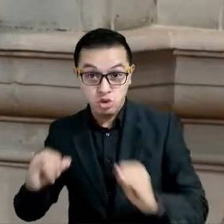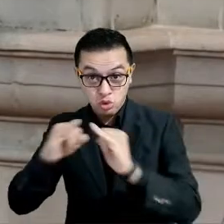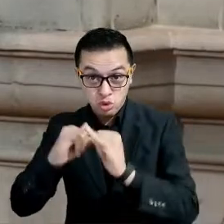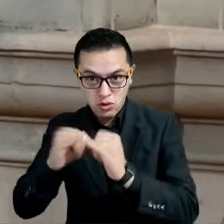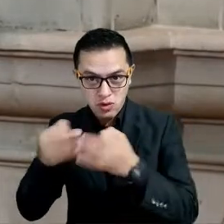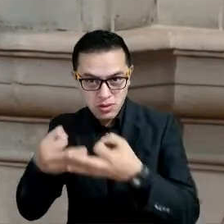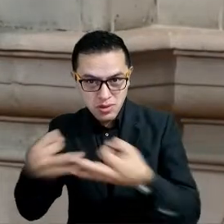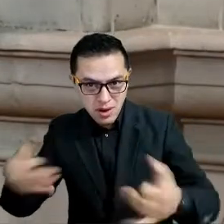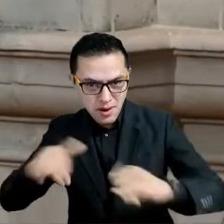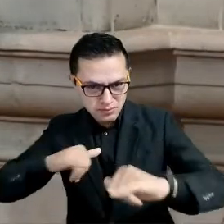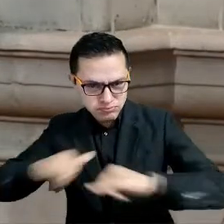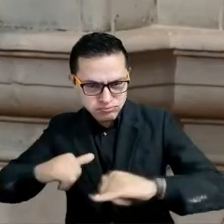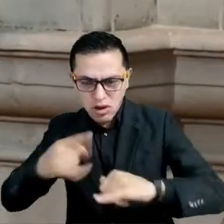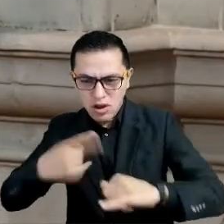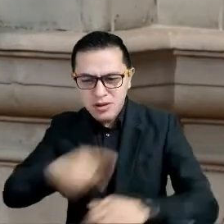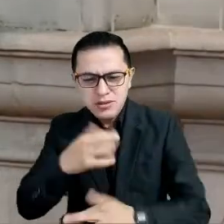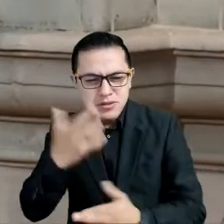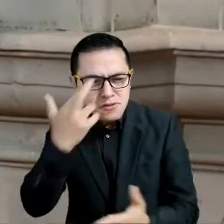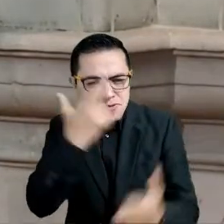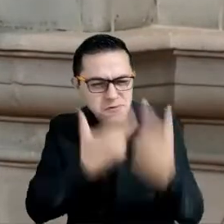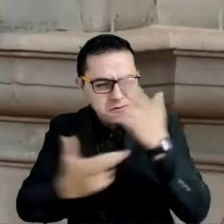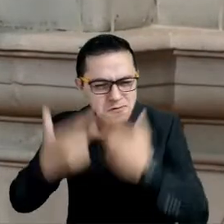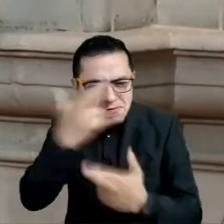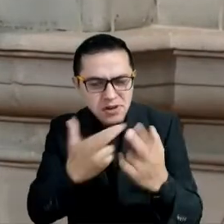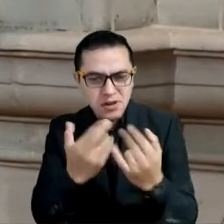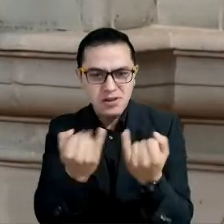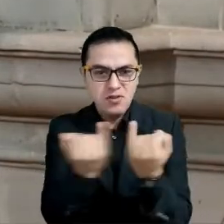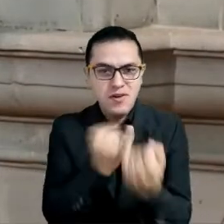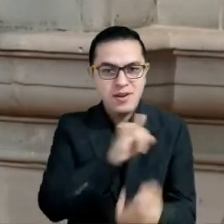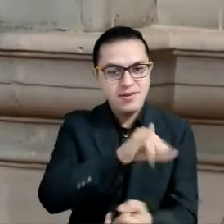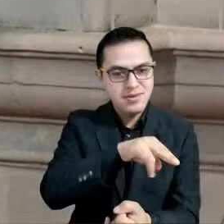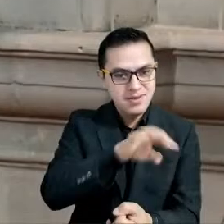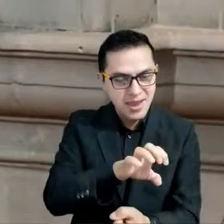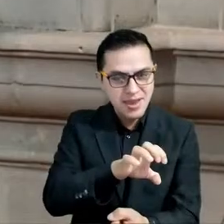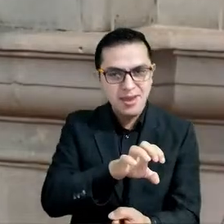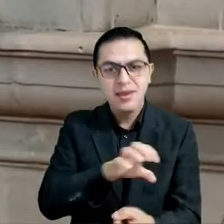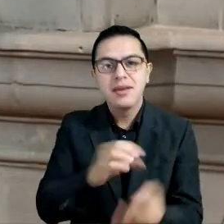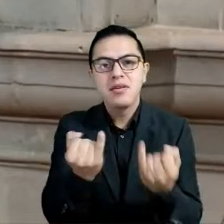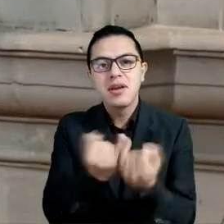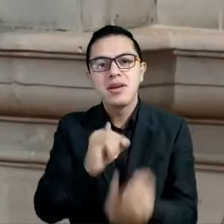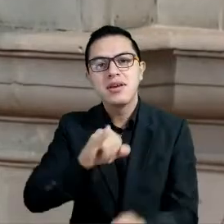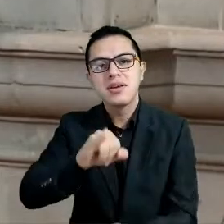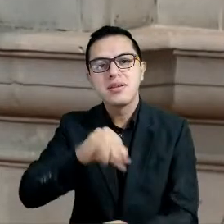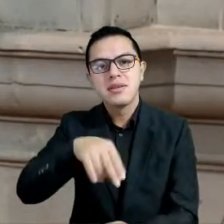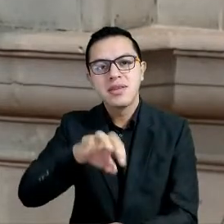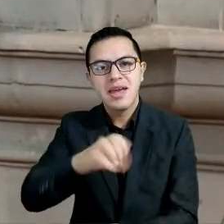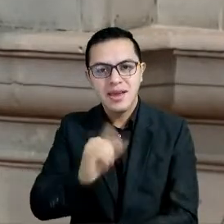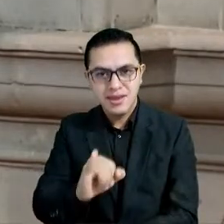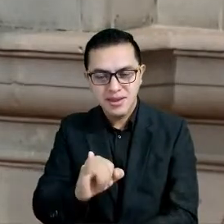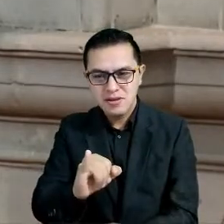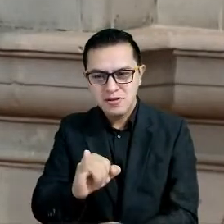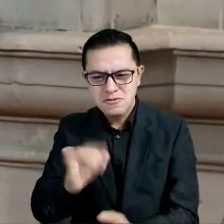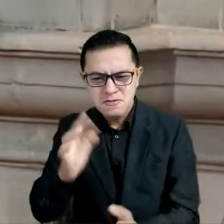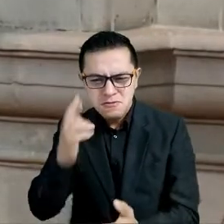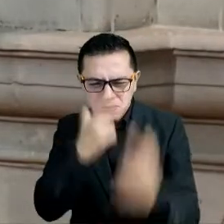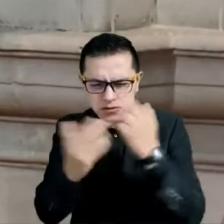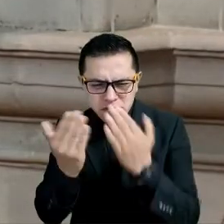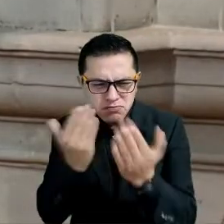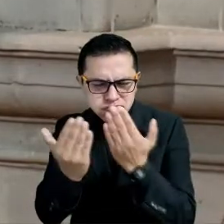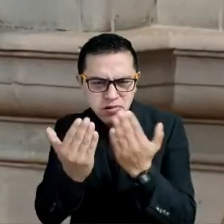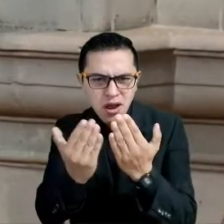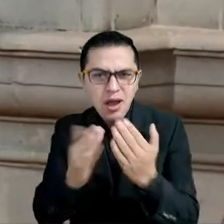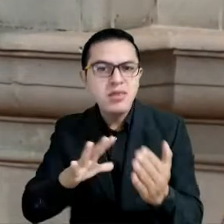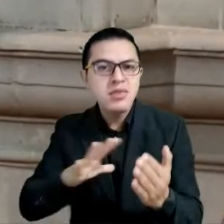información con el INE y con el INEGI aproximadamente 1.8 millones de